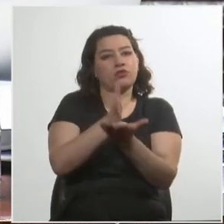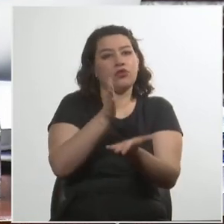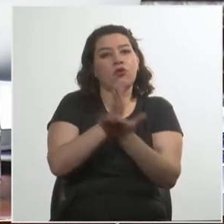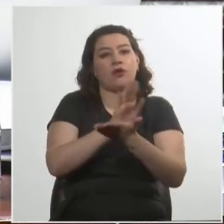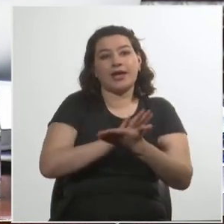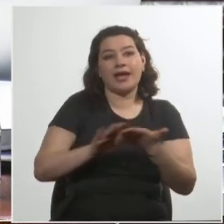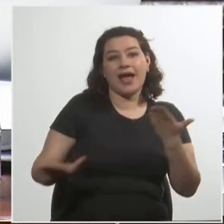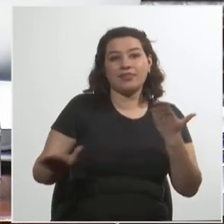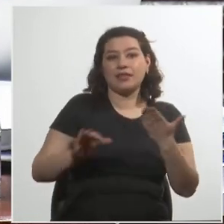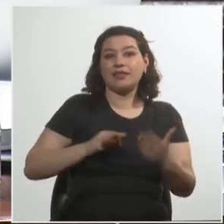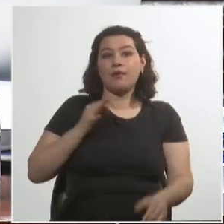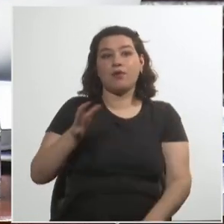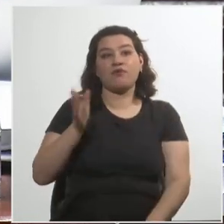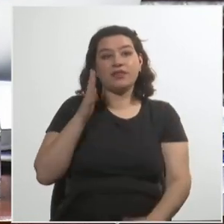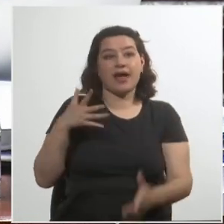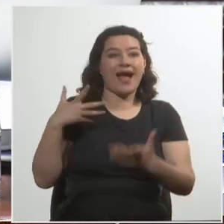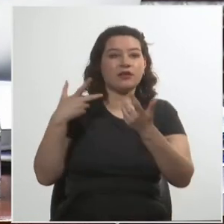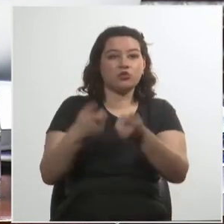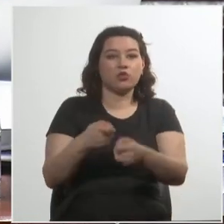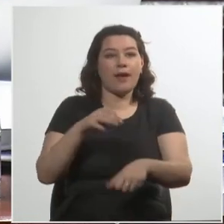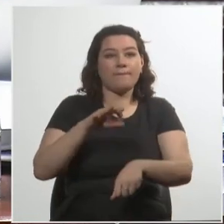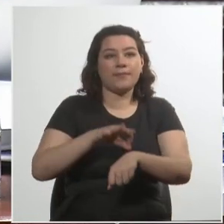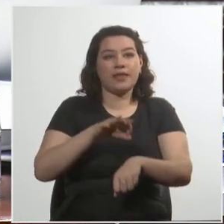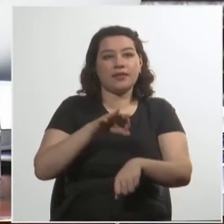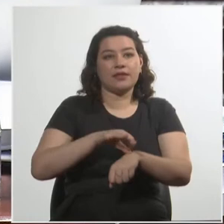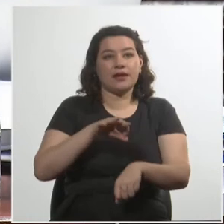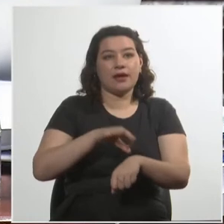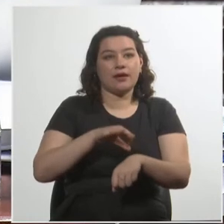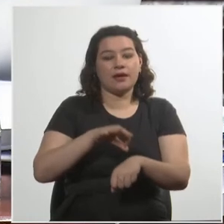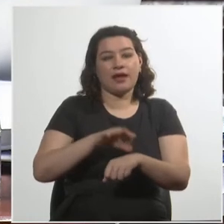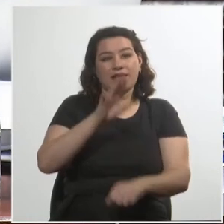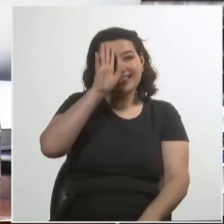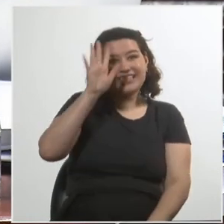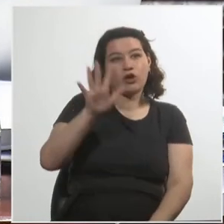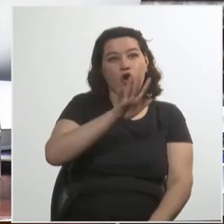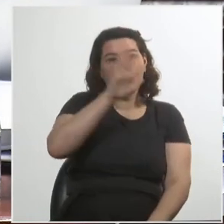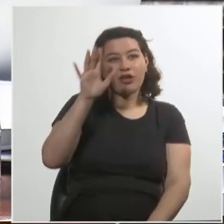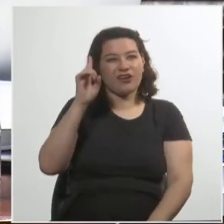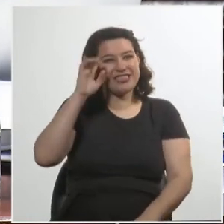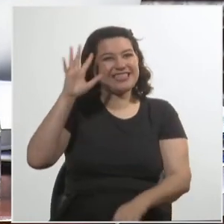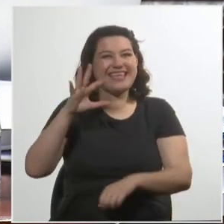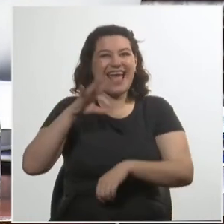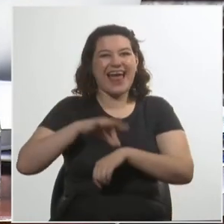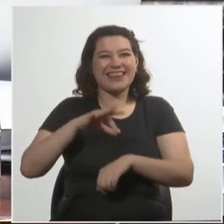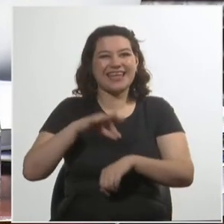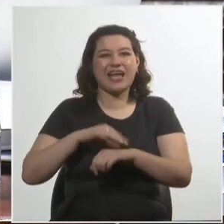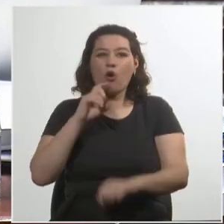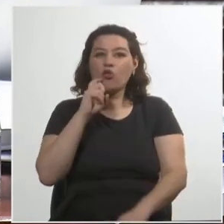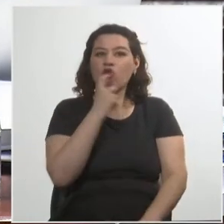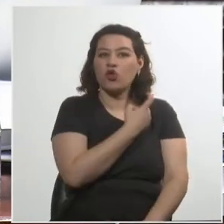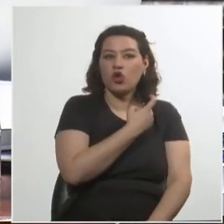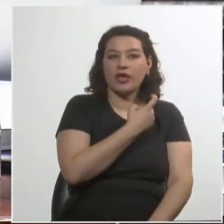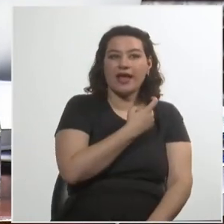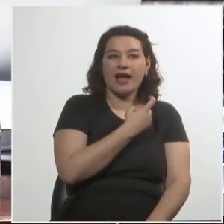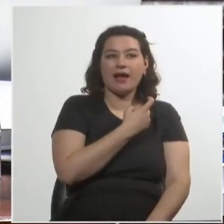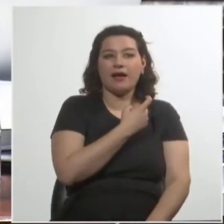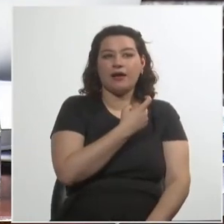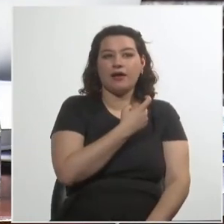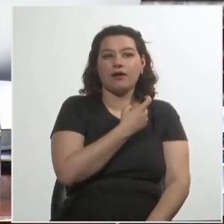forma gratuita y vitalicia asistencia médica que incluye asistencia psicológica psiquiátrica odontológica y